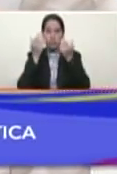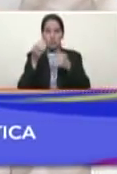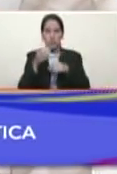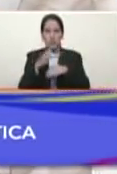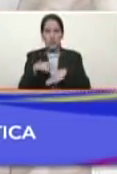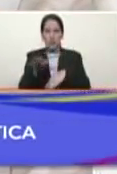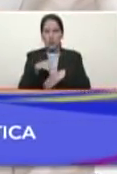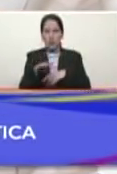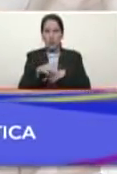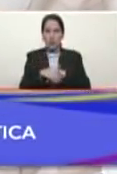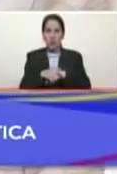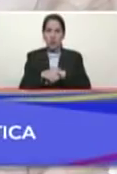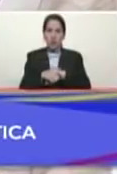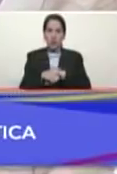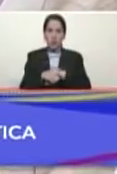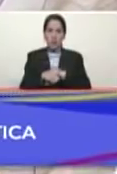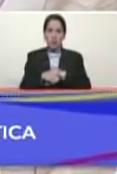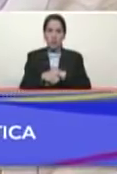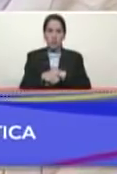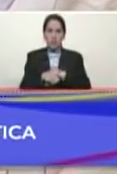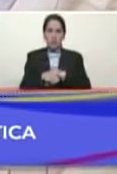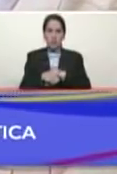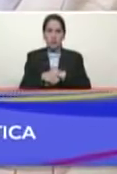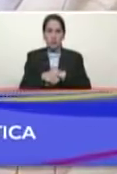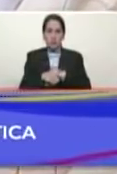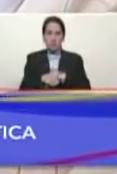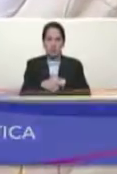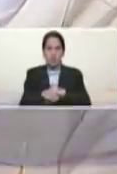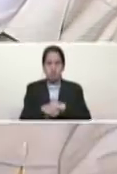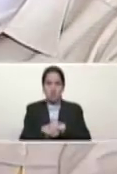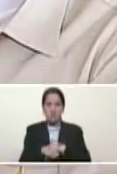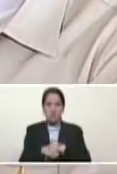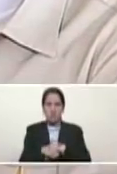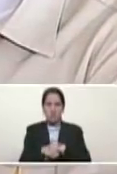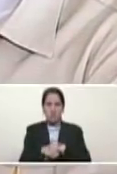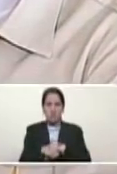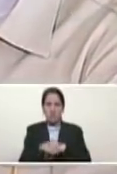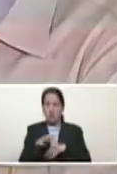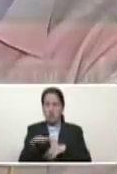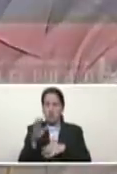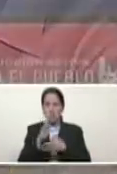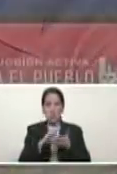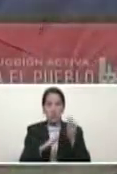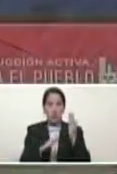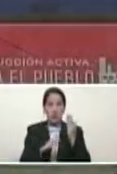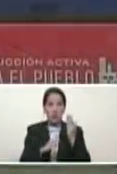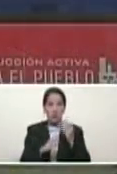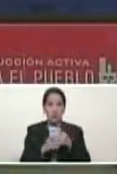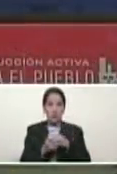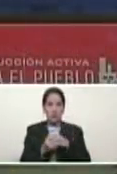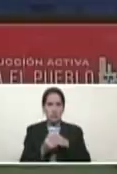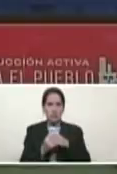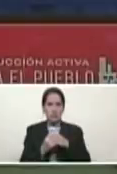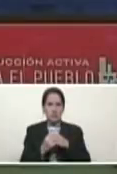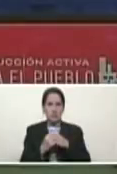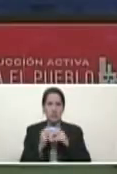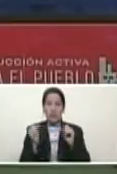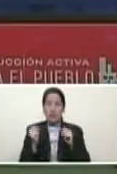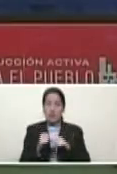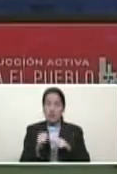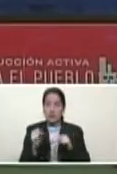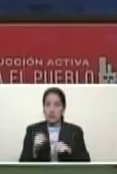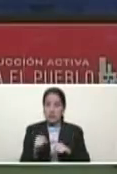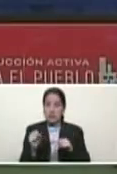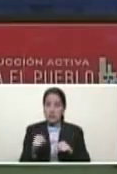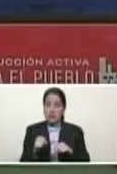Ministro. Ministro Castro Sotel, ¿de dónde nos traen estos pepinos y para dónde van estos pepinos? Sí, presidente, ese es parte